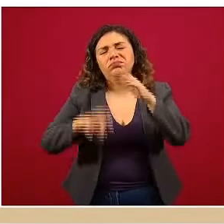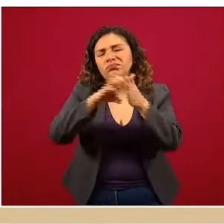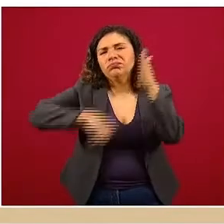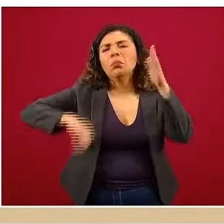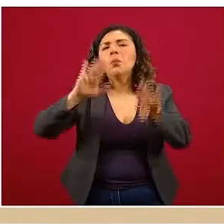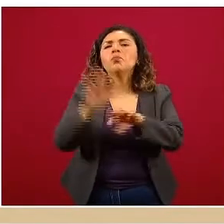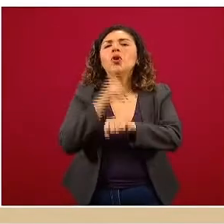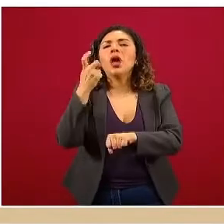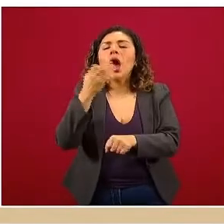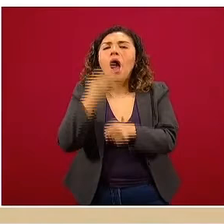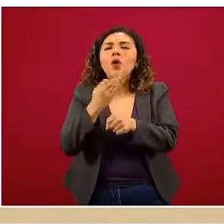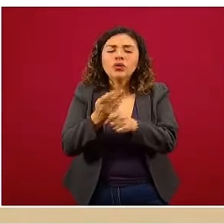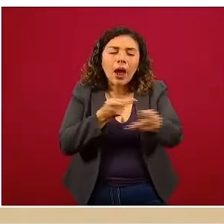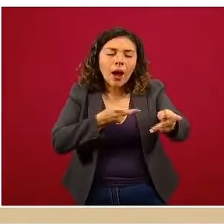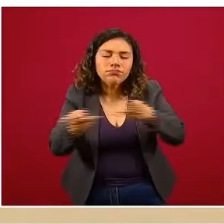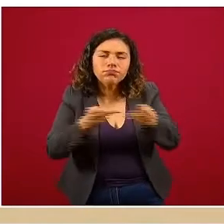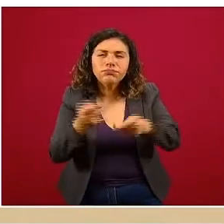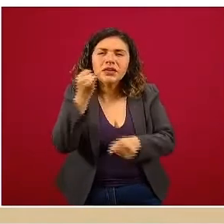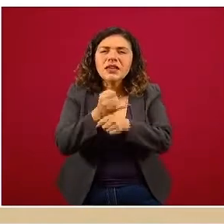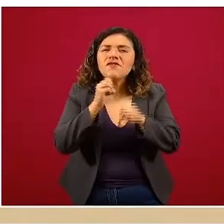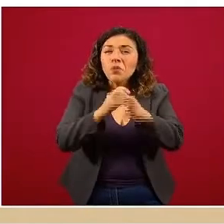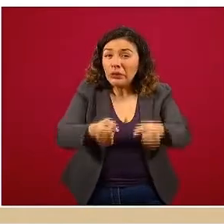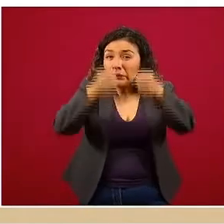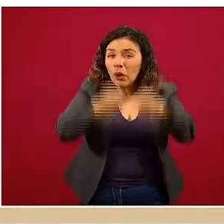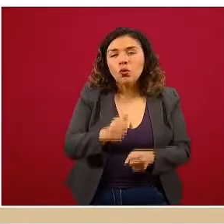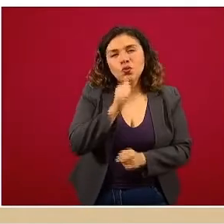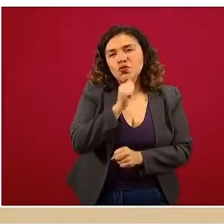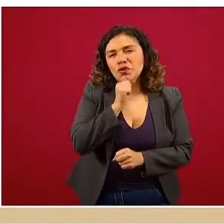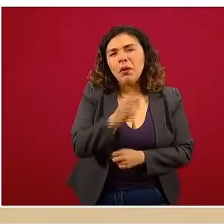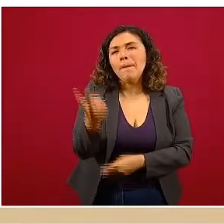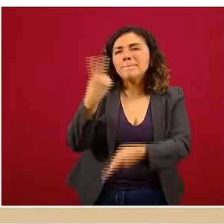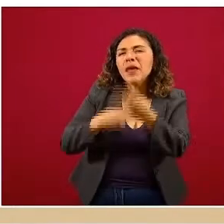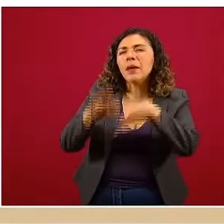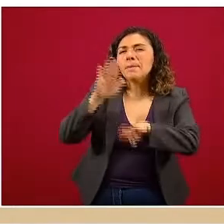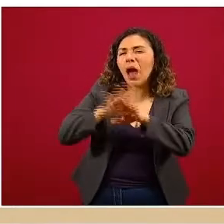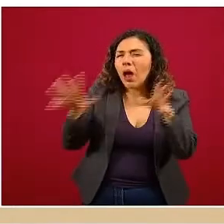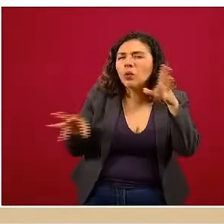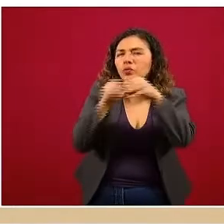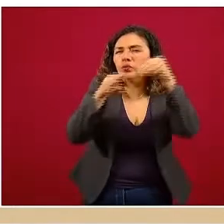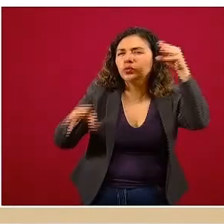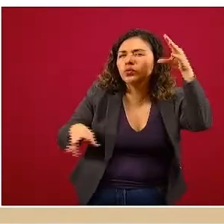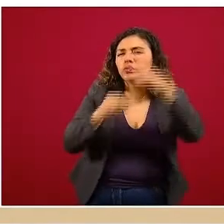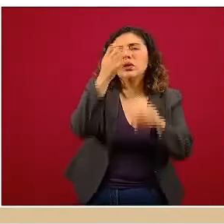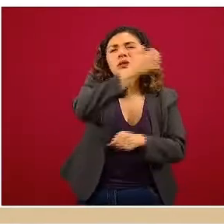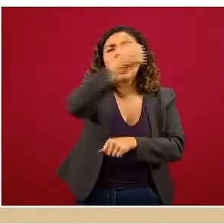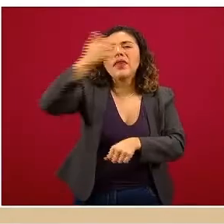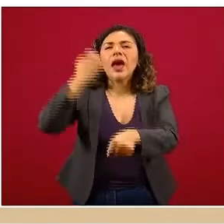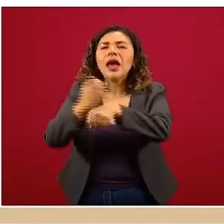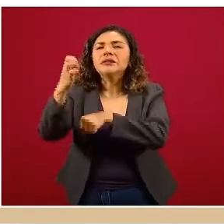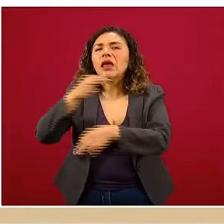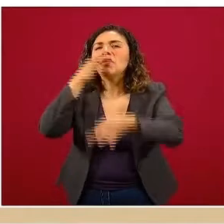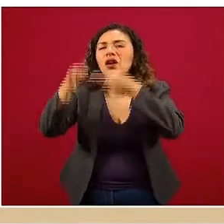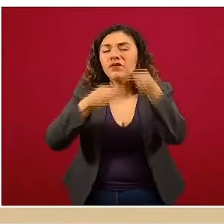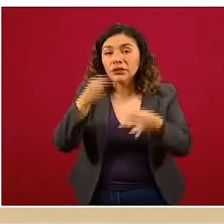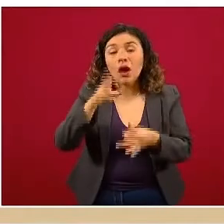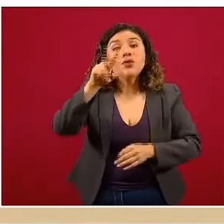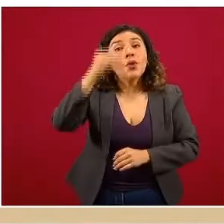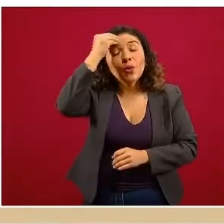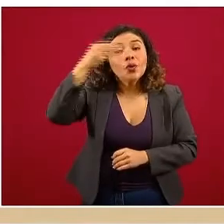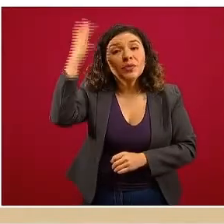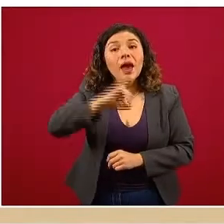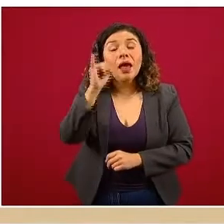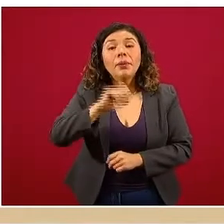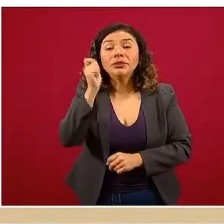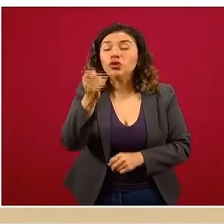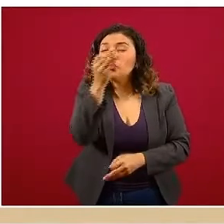es un periodo en donde los datos son aún inestables, siguen fluyendo los datos desde las entidades federativas. Y no olvidemos nunca